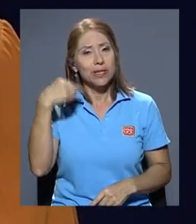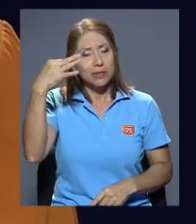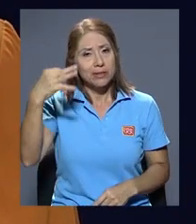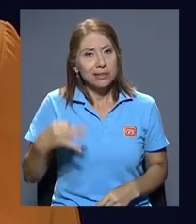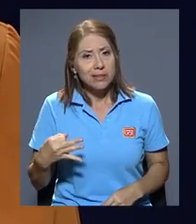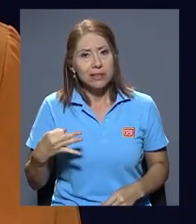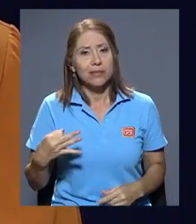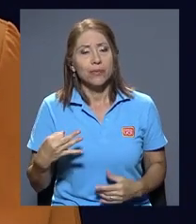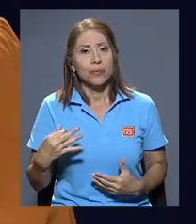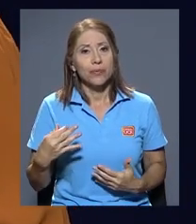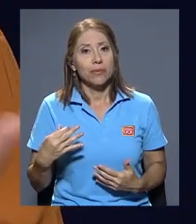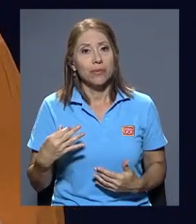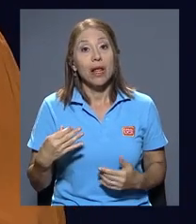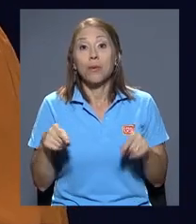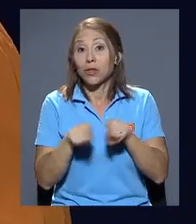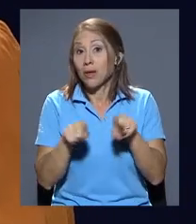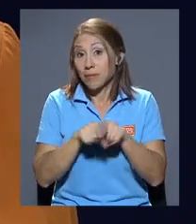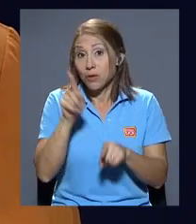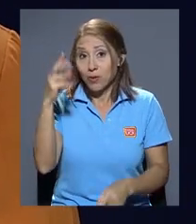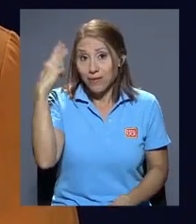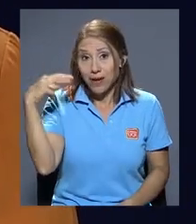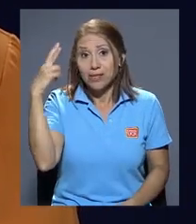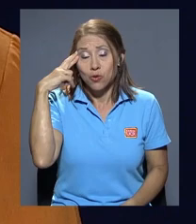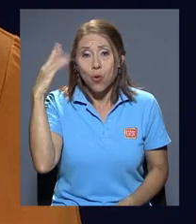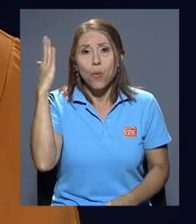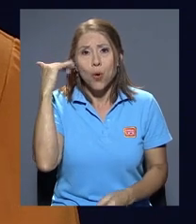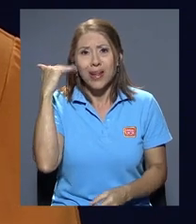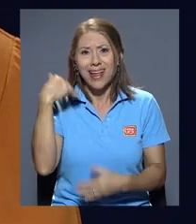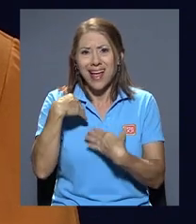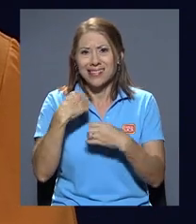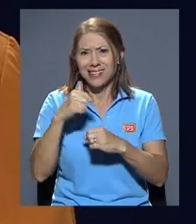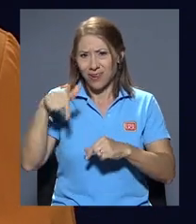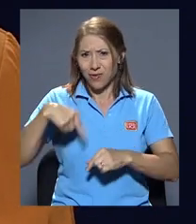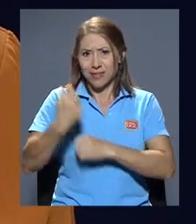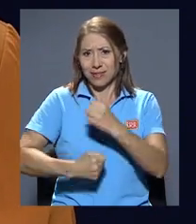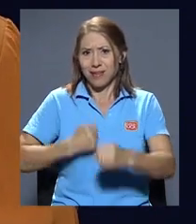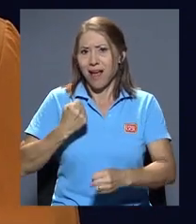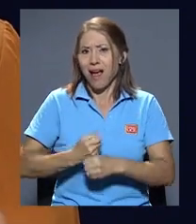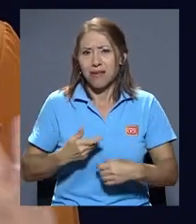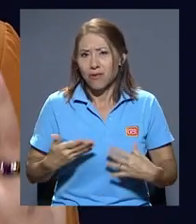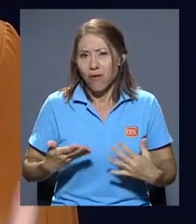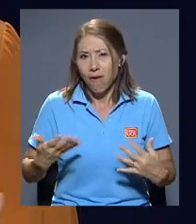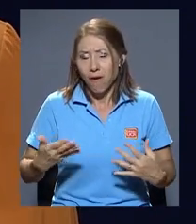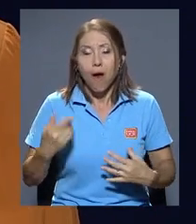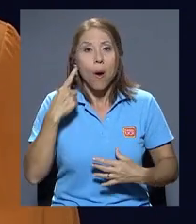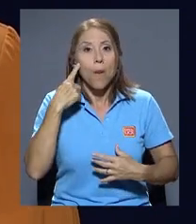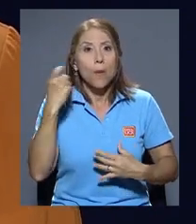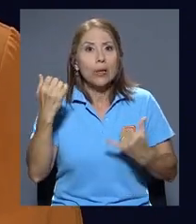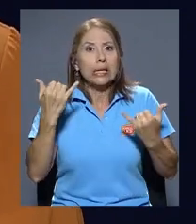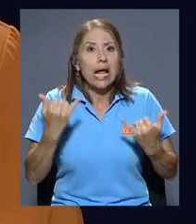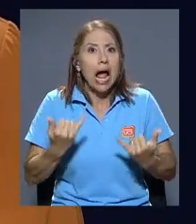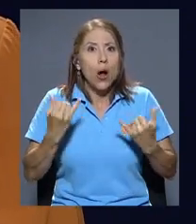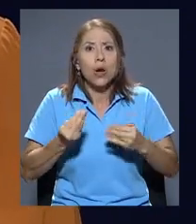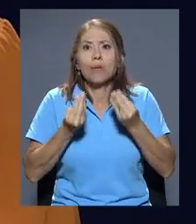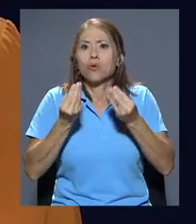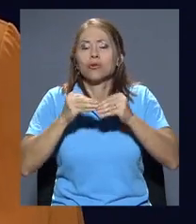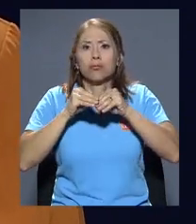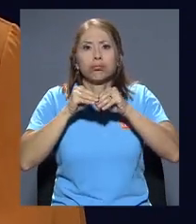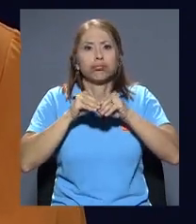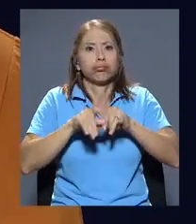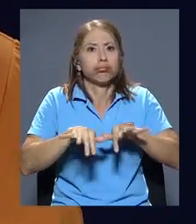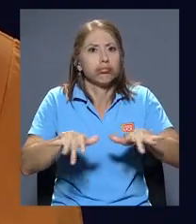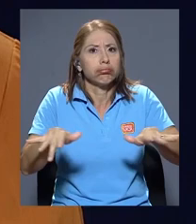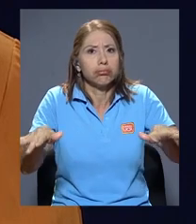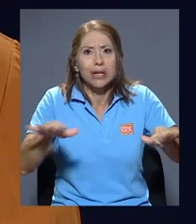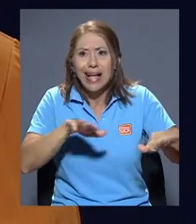que, y también una de las razones de por qué hacerlo este año, era por el bombardeo tan grande que hay